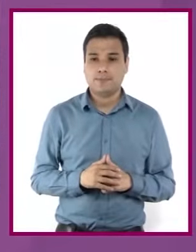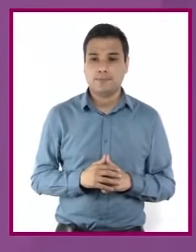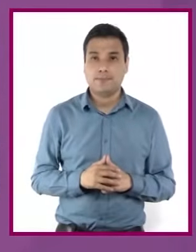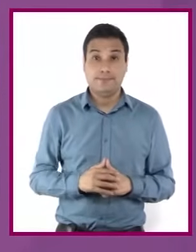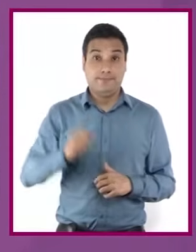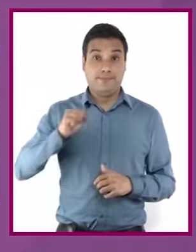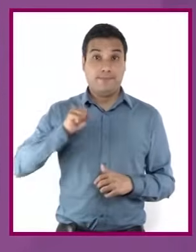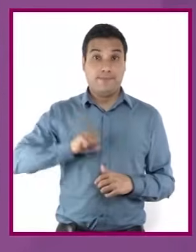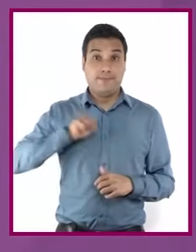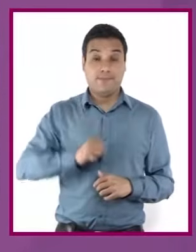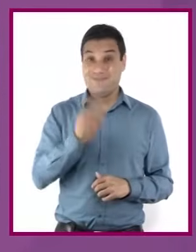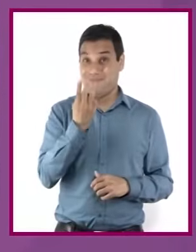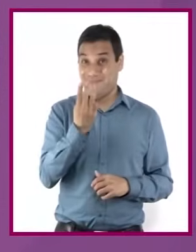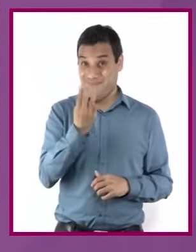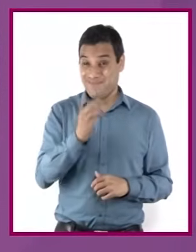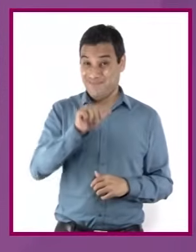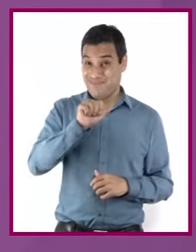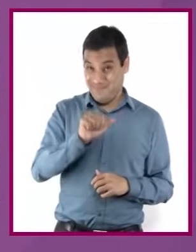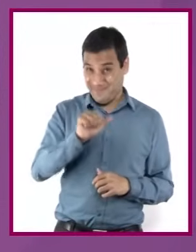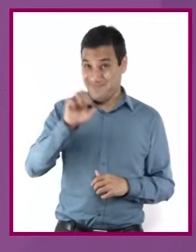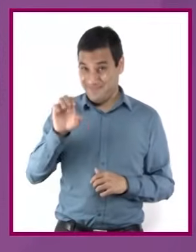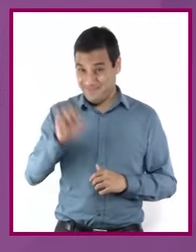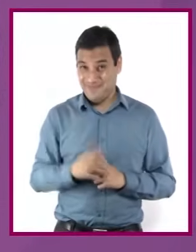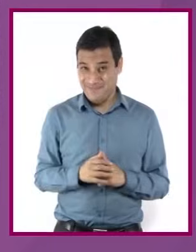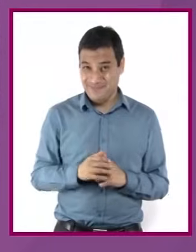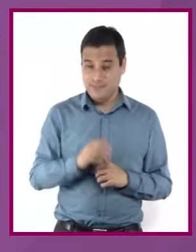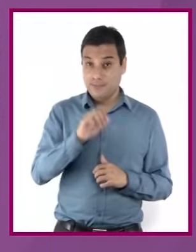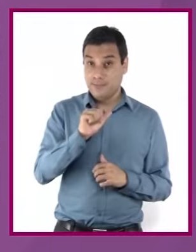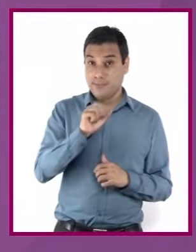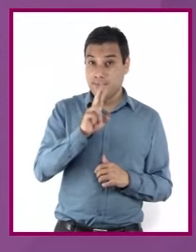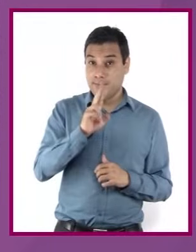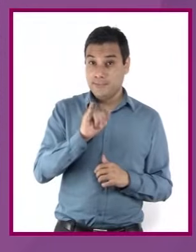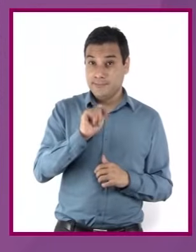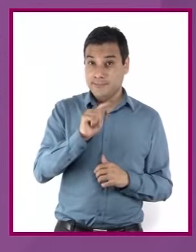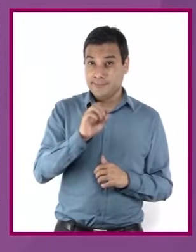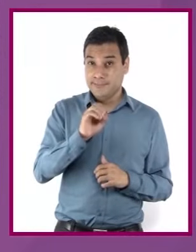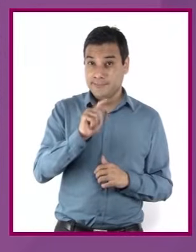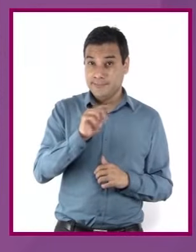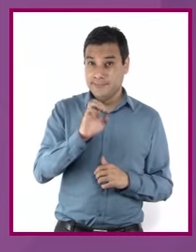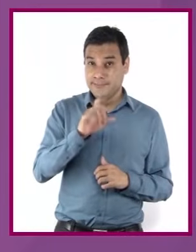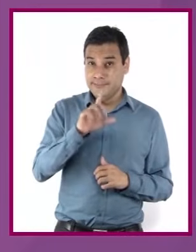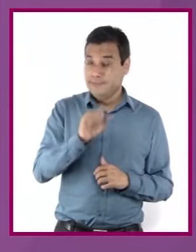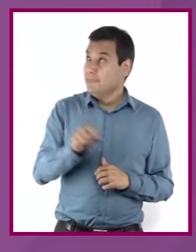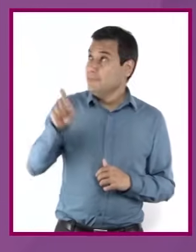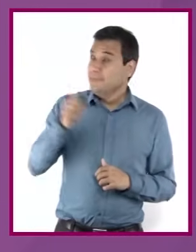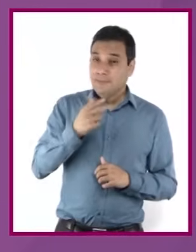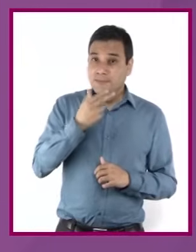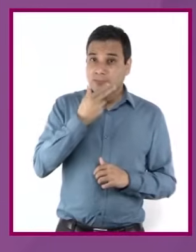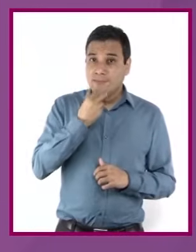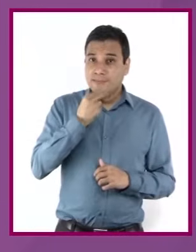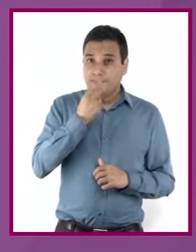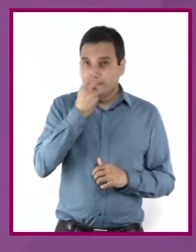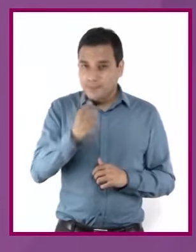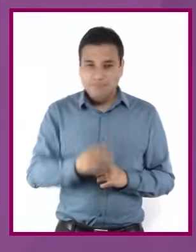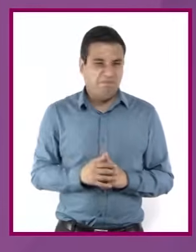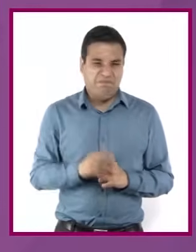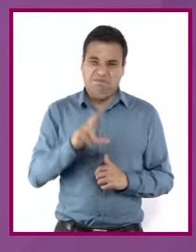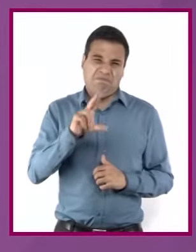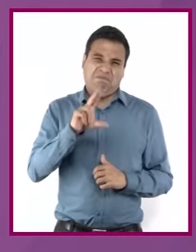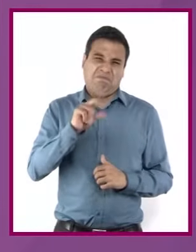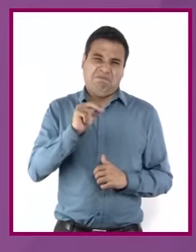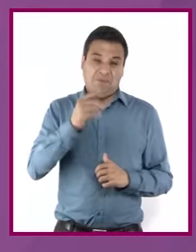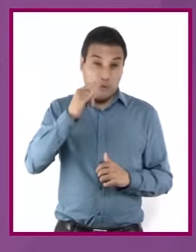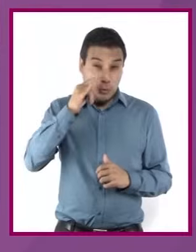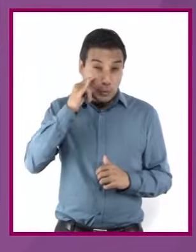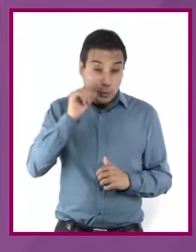En el siglo III antes de nuestra era, Aristóteles rechazó la propuesta de Demócrito y retomó la idea de los 4 elementos.